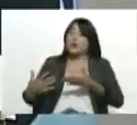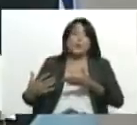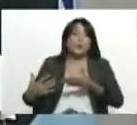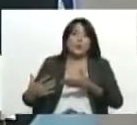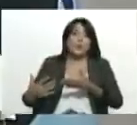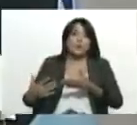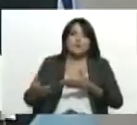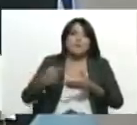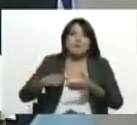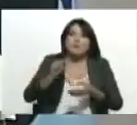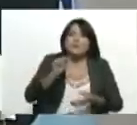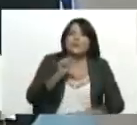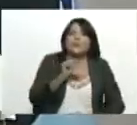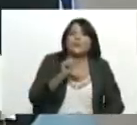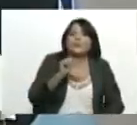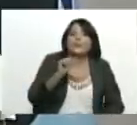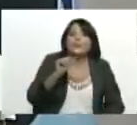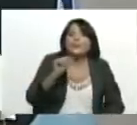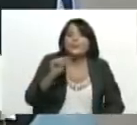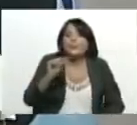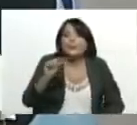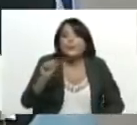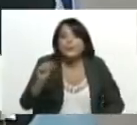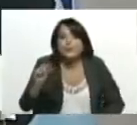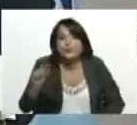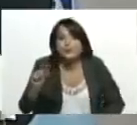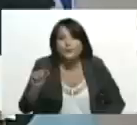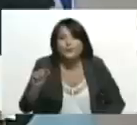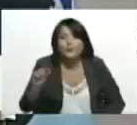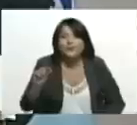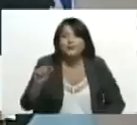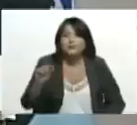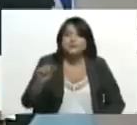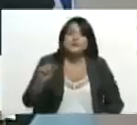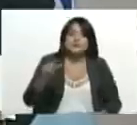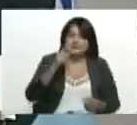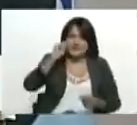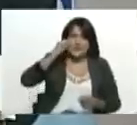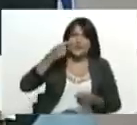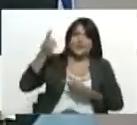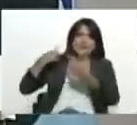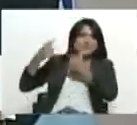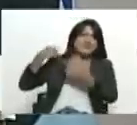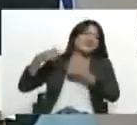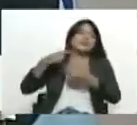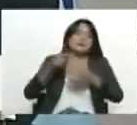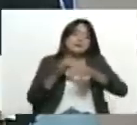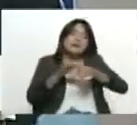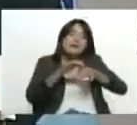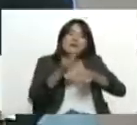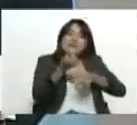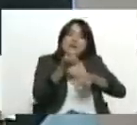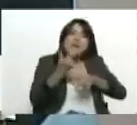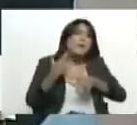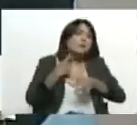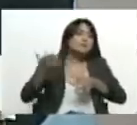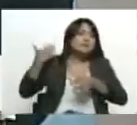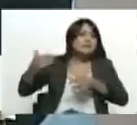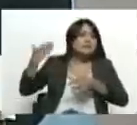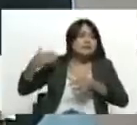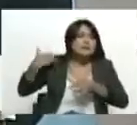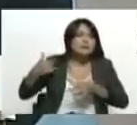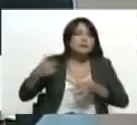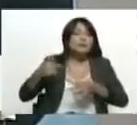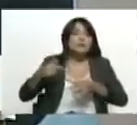Tres monedas tres lonchas en la época nuestra no sé si recuerdan la loncha uno con una loncha se compraba un